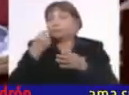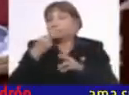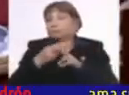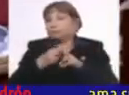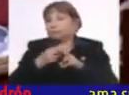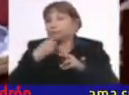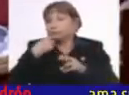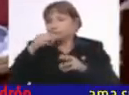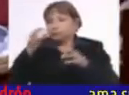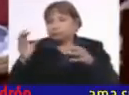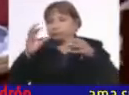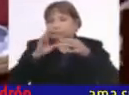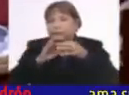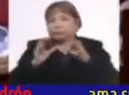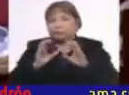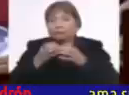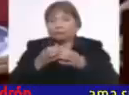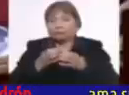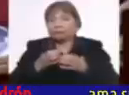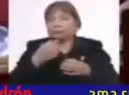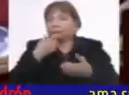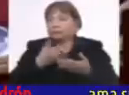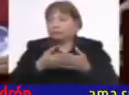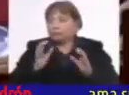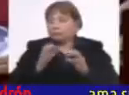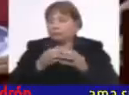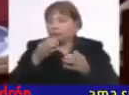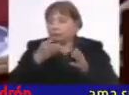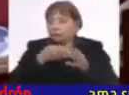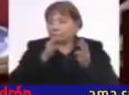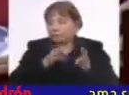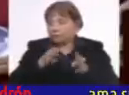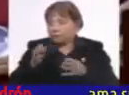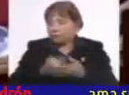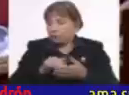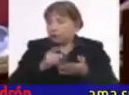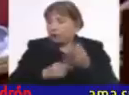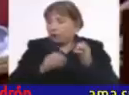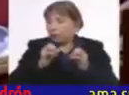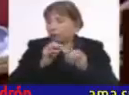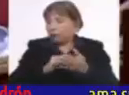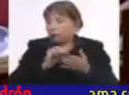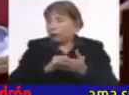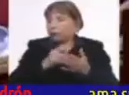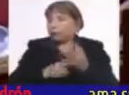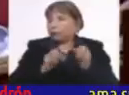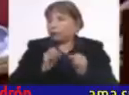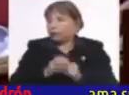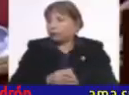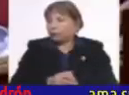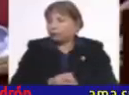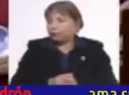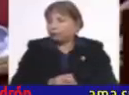usted ha emplazado al congreso de la república el congreso tiene sus mecanismos por supuesto que sí los tiene también el congreso